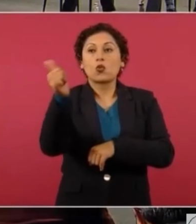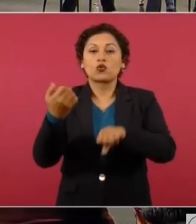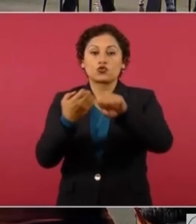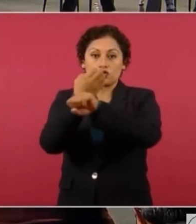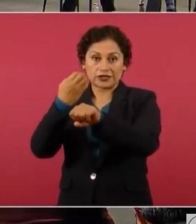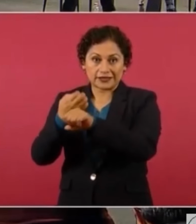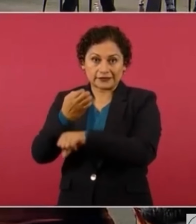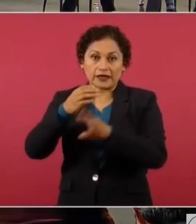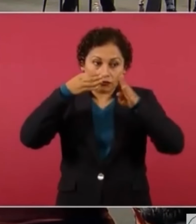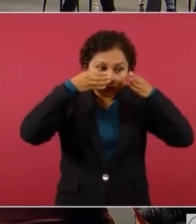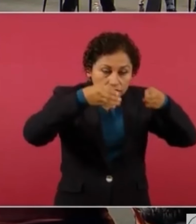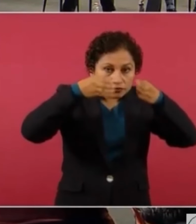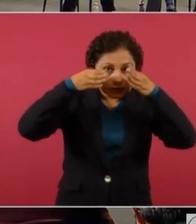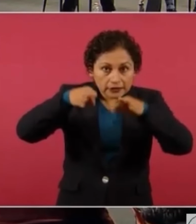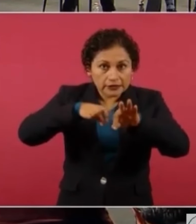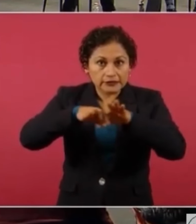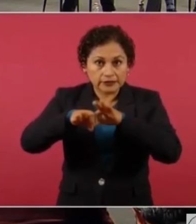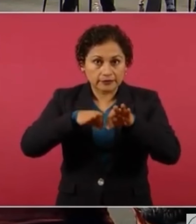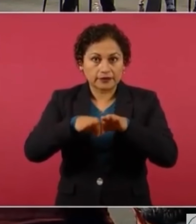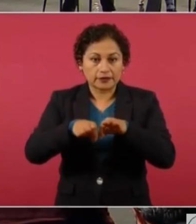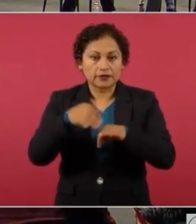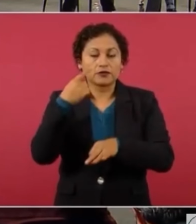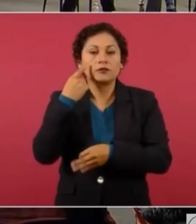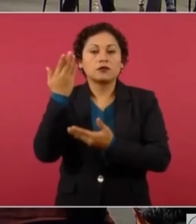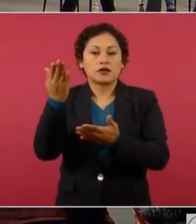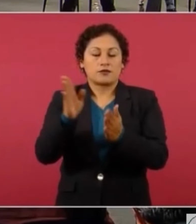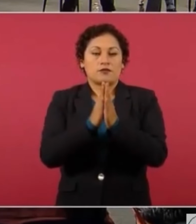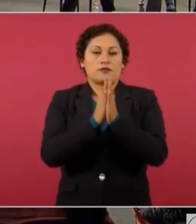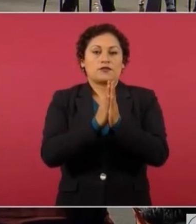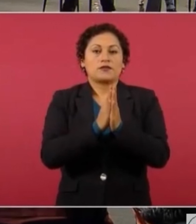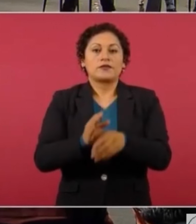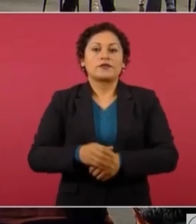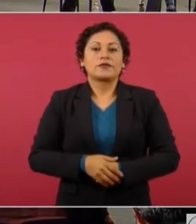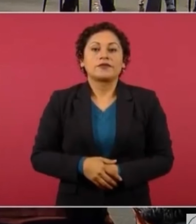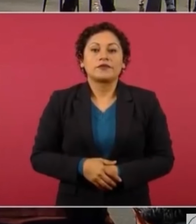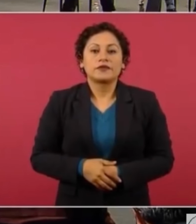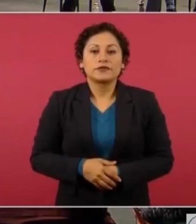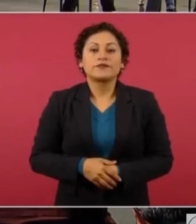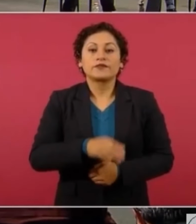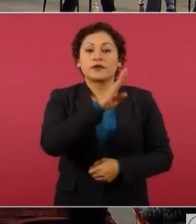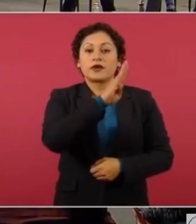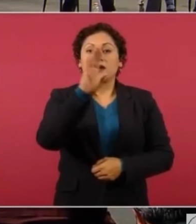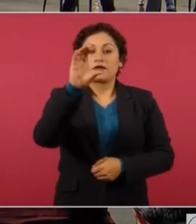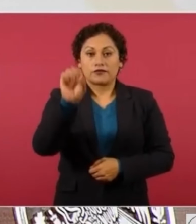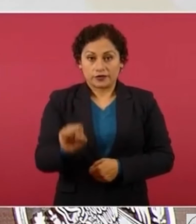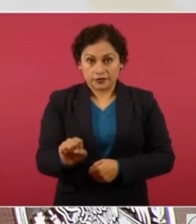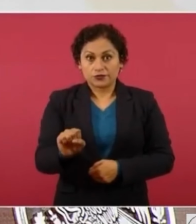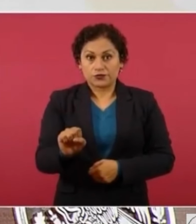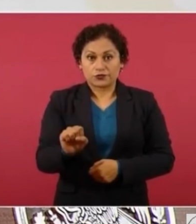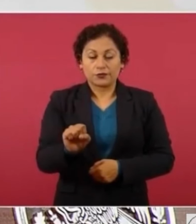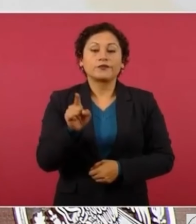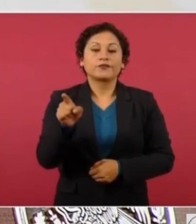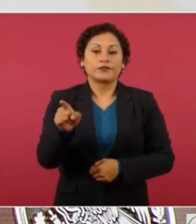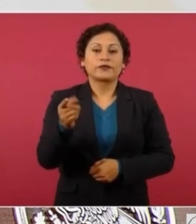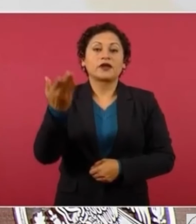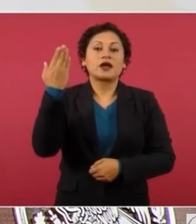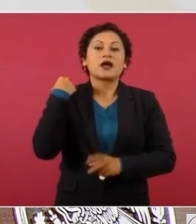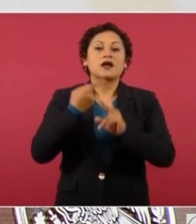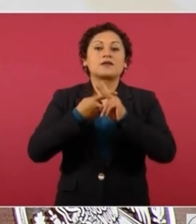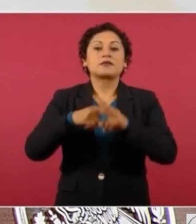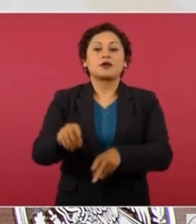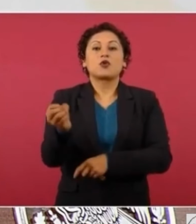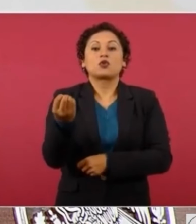estamos trabajando, podemos pasar la siguiente, que ya es el caso de Baja California Sur. Ahí comenzamos el 1 de